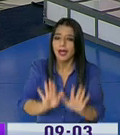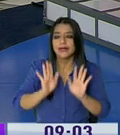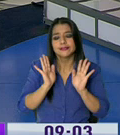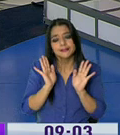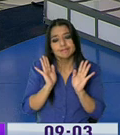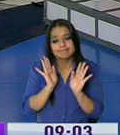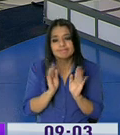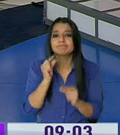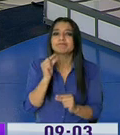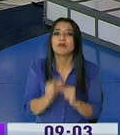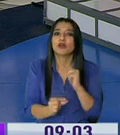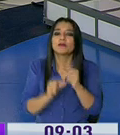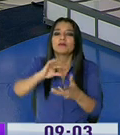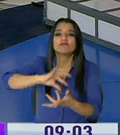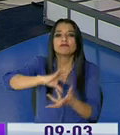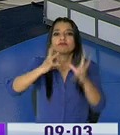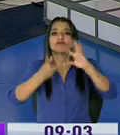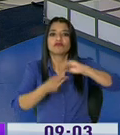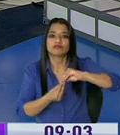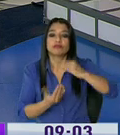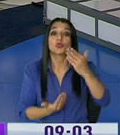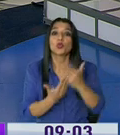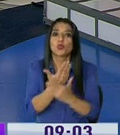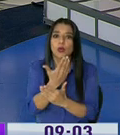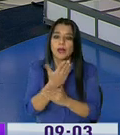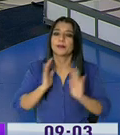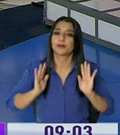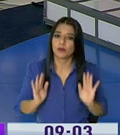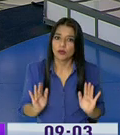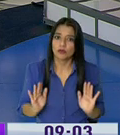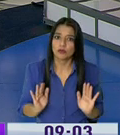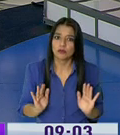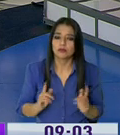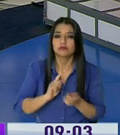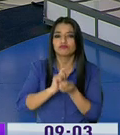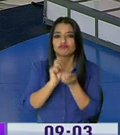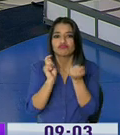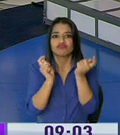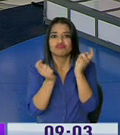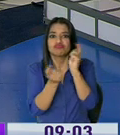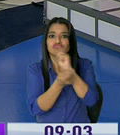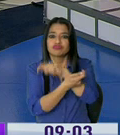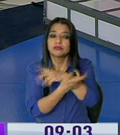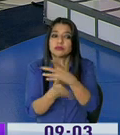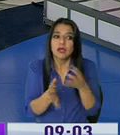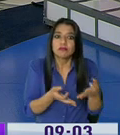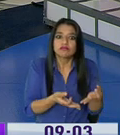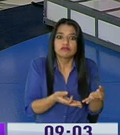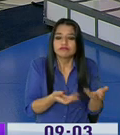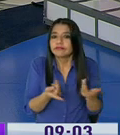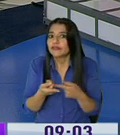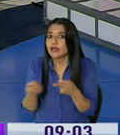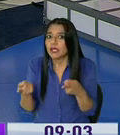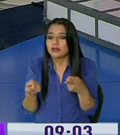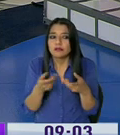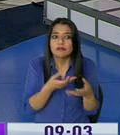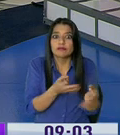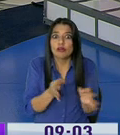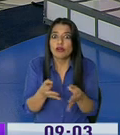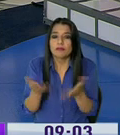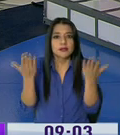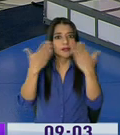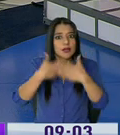realmente, es algo nuevo que nos ha cogido a todos. Sí, pero entonces hay que irse estructurando, ya tiene que tomar forma realmente, porque ya. No, ya se va a